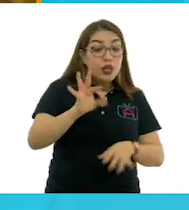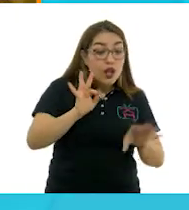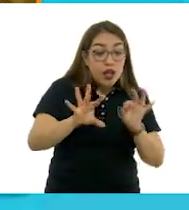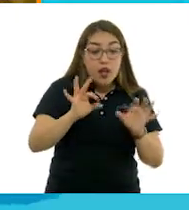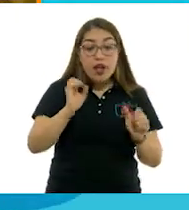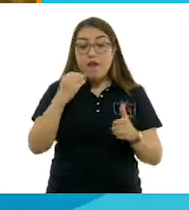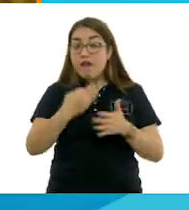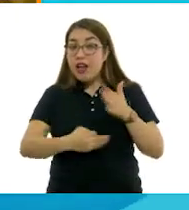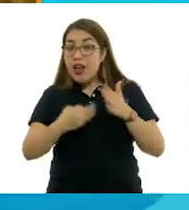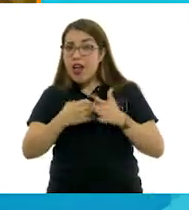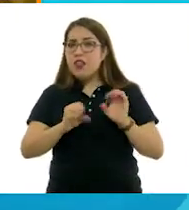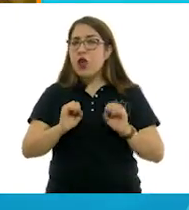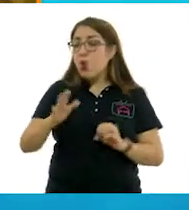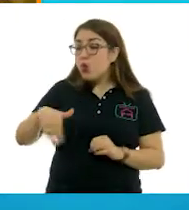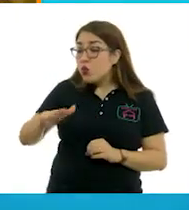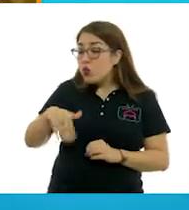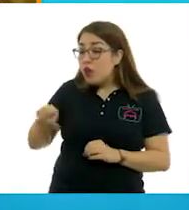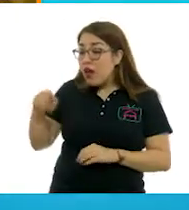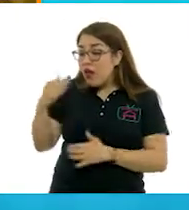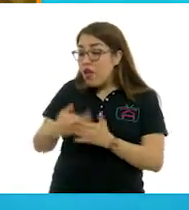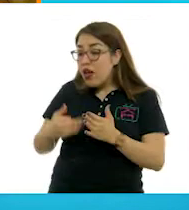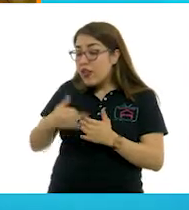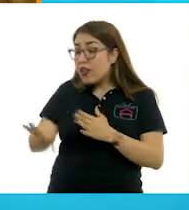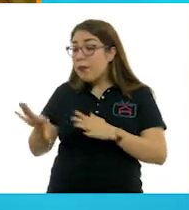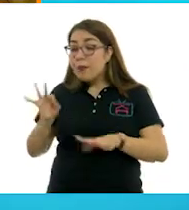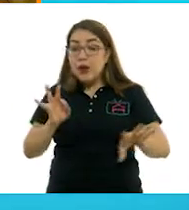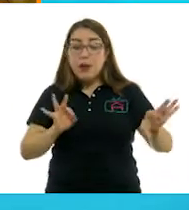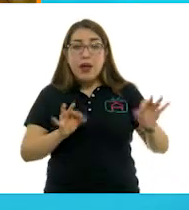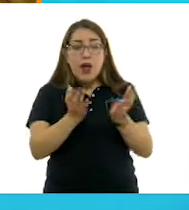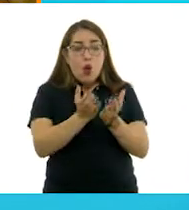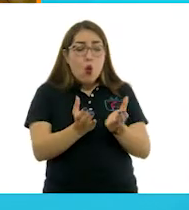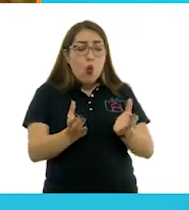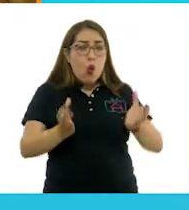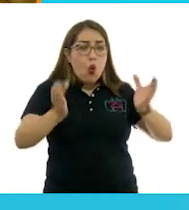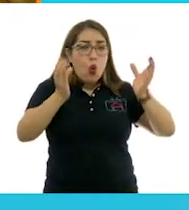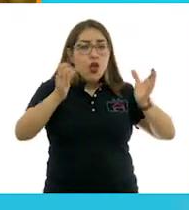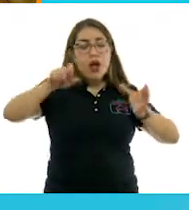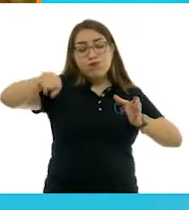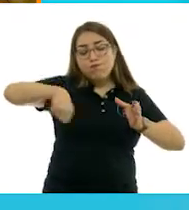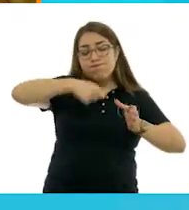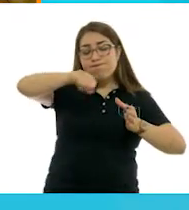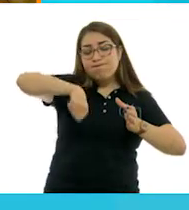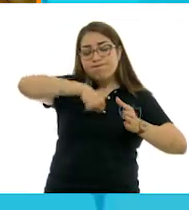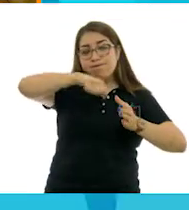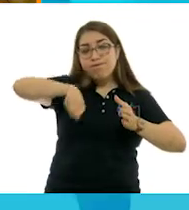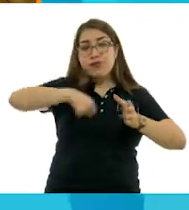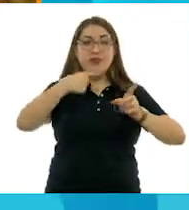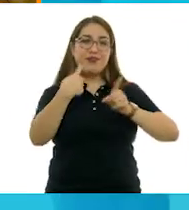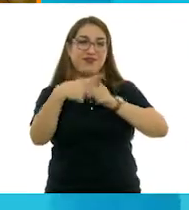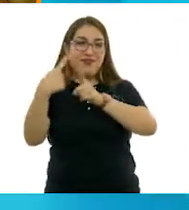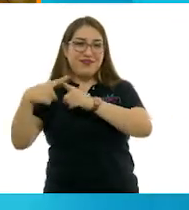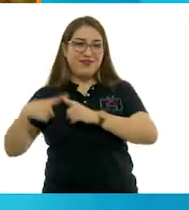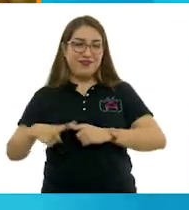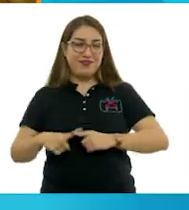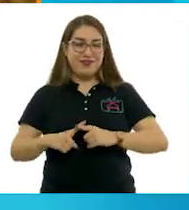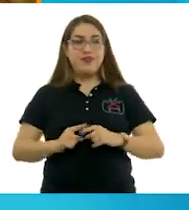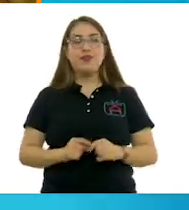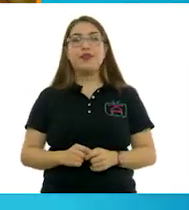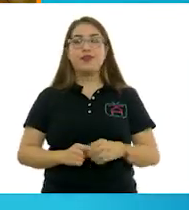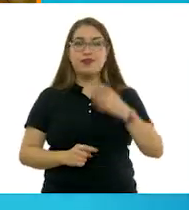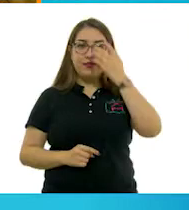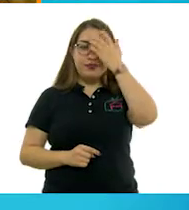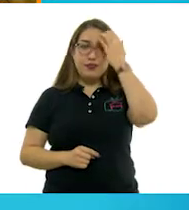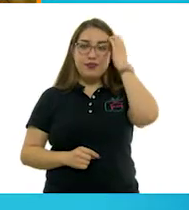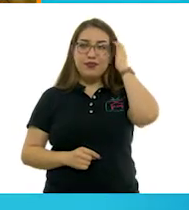aquí, otro por allá, una olla de barro por aquí, otra por allá. Y casi